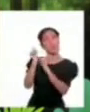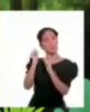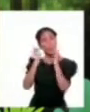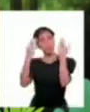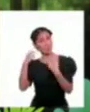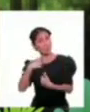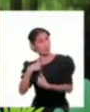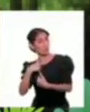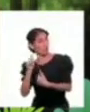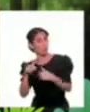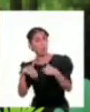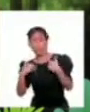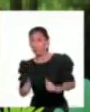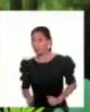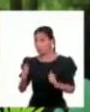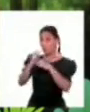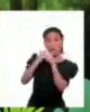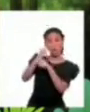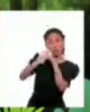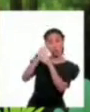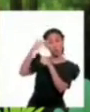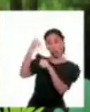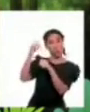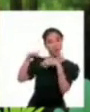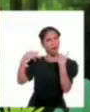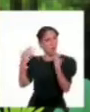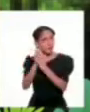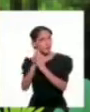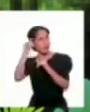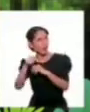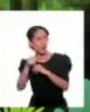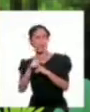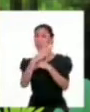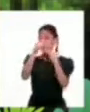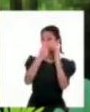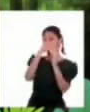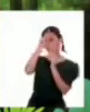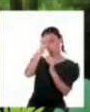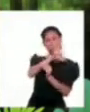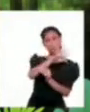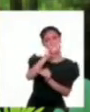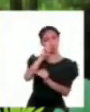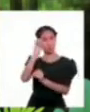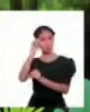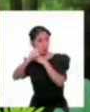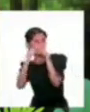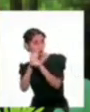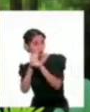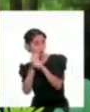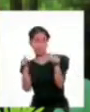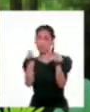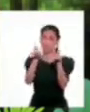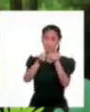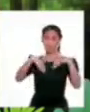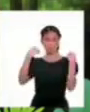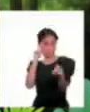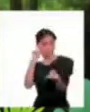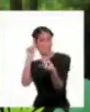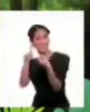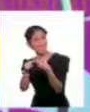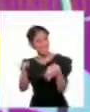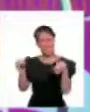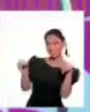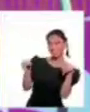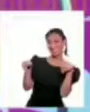estos tiempos y poder celebrar el bicentenario. Y claro, también porque podemos cumplir nuestros